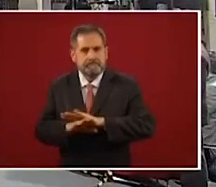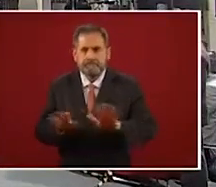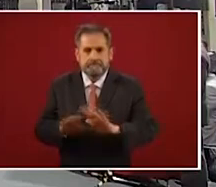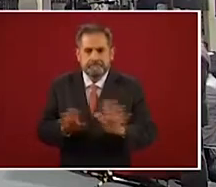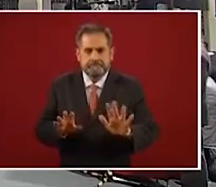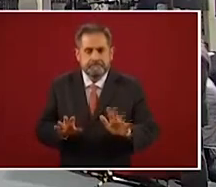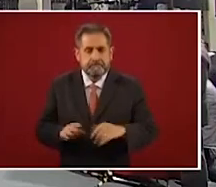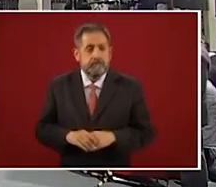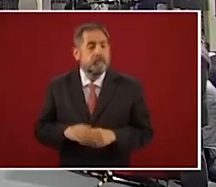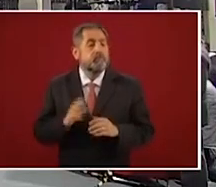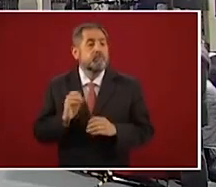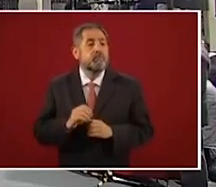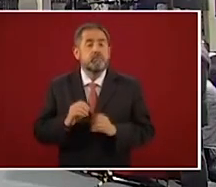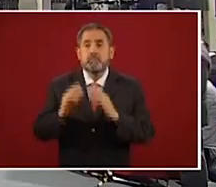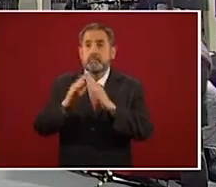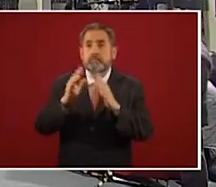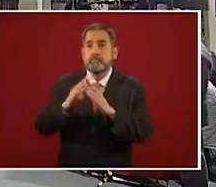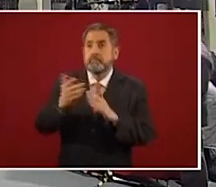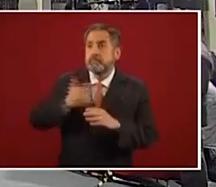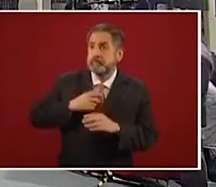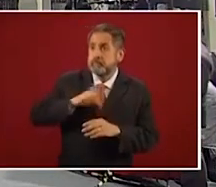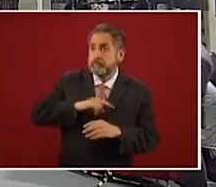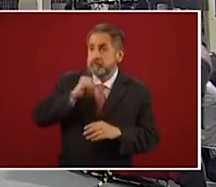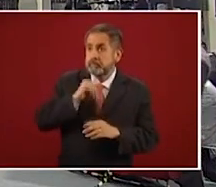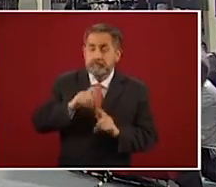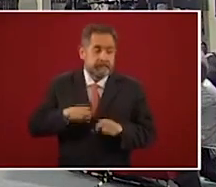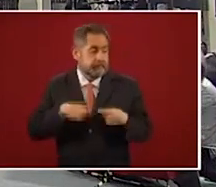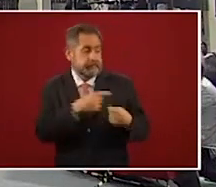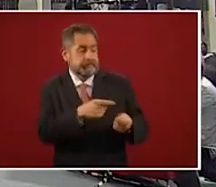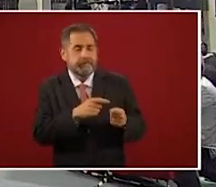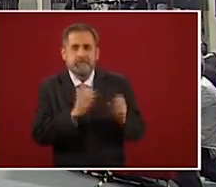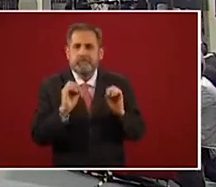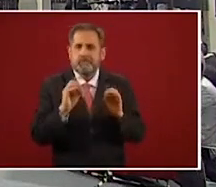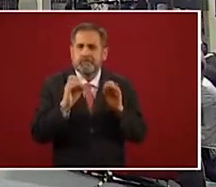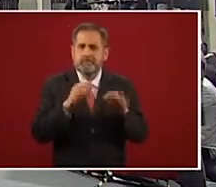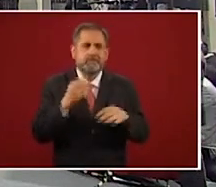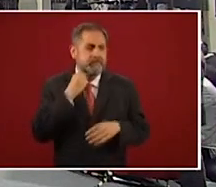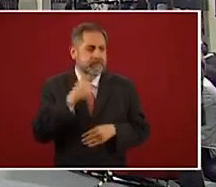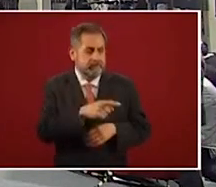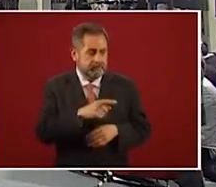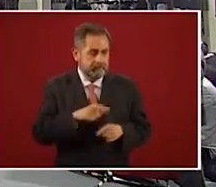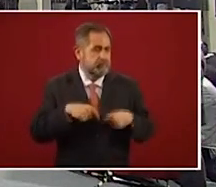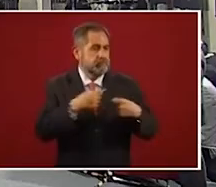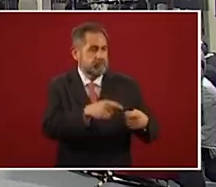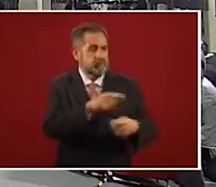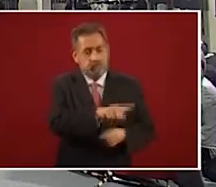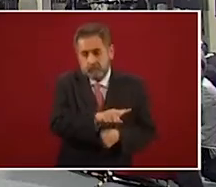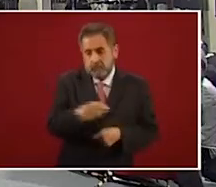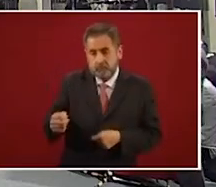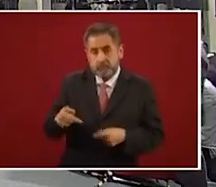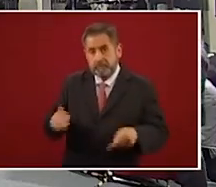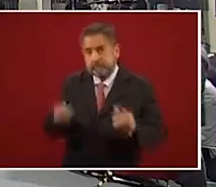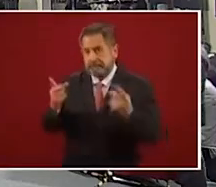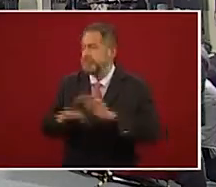a despachos, a coyotes, a